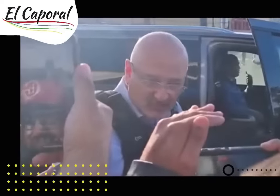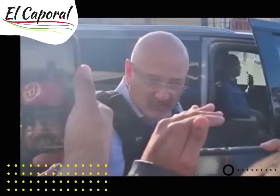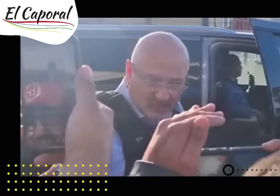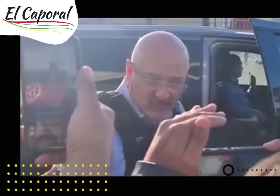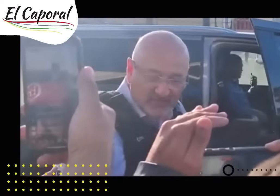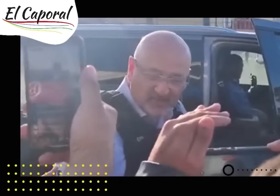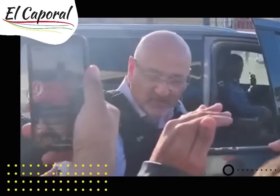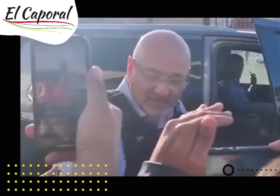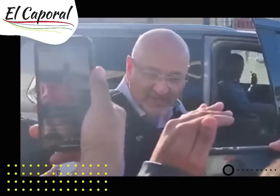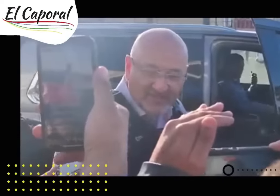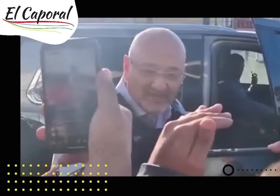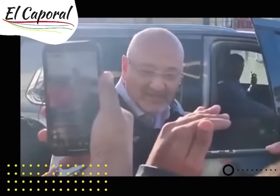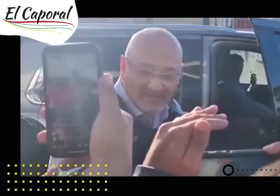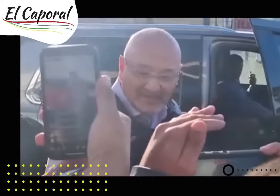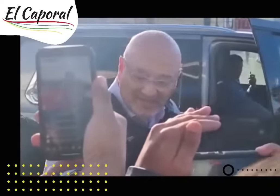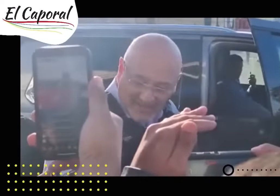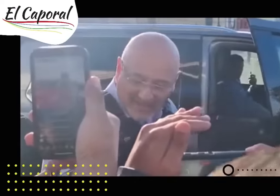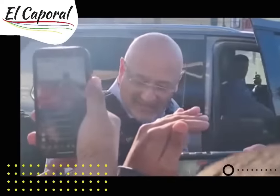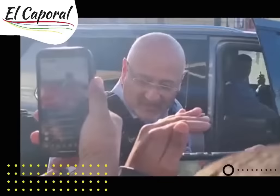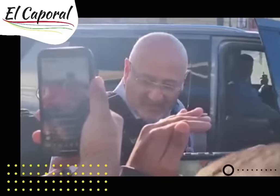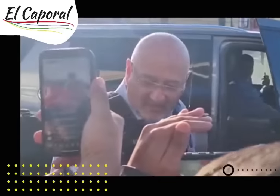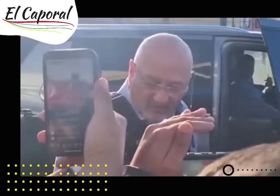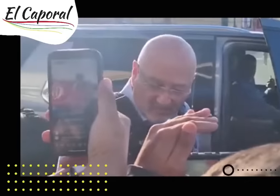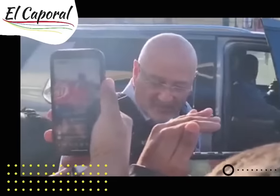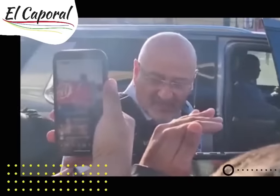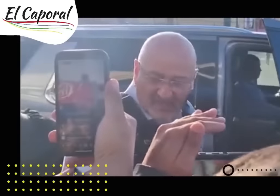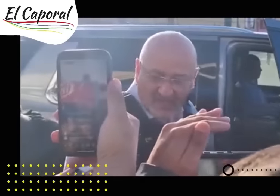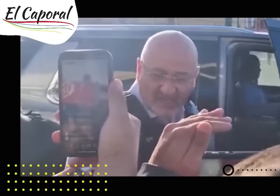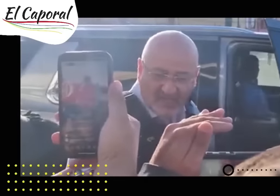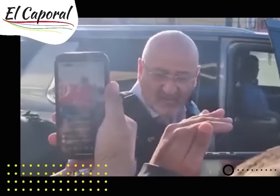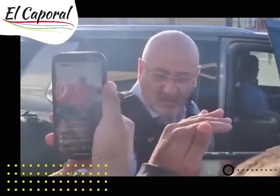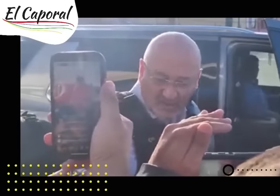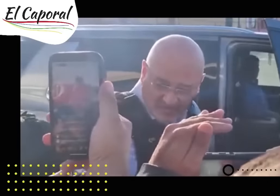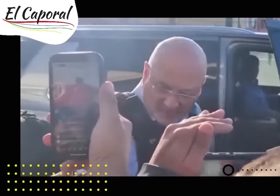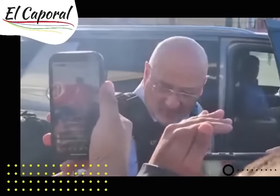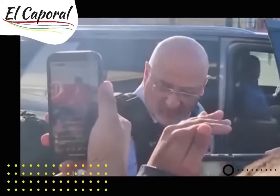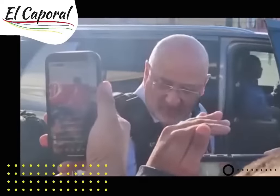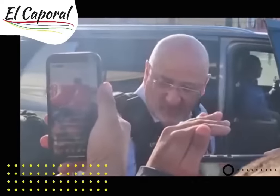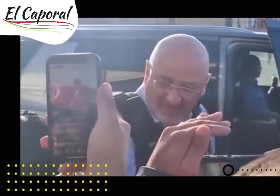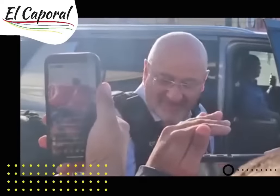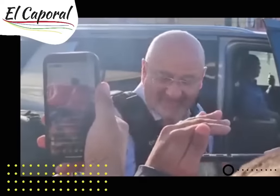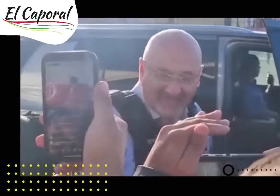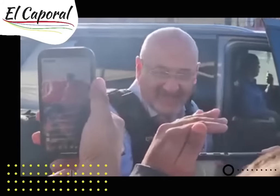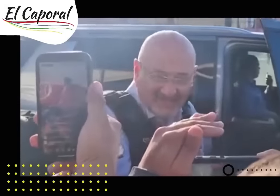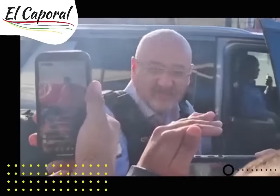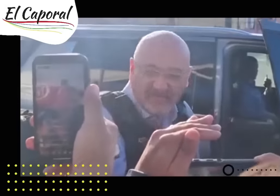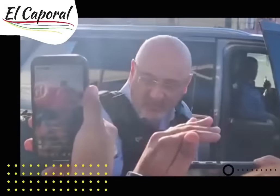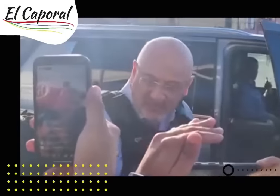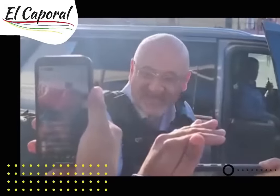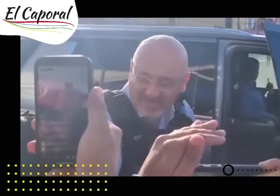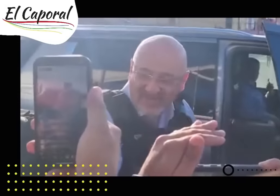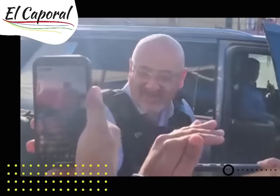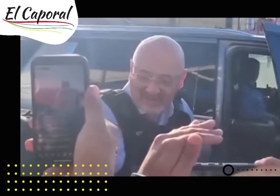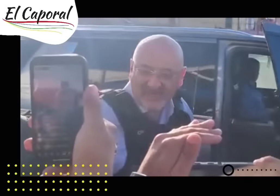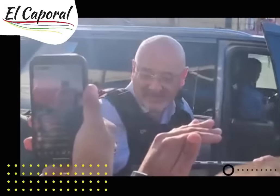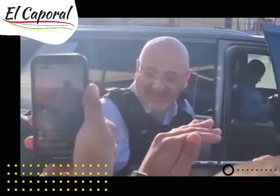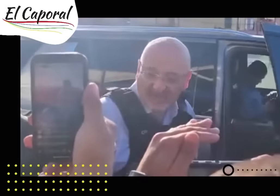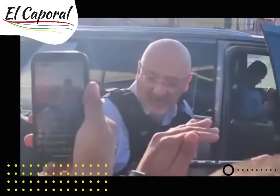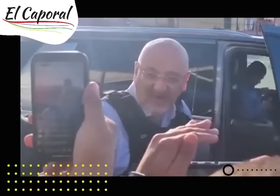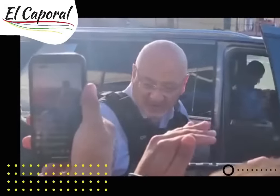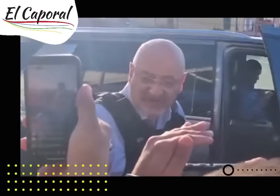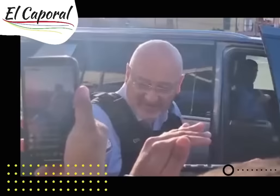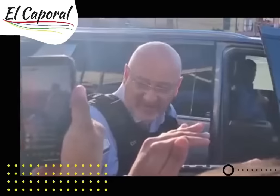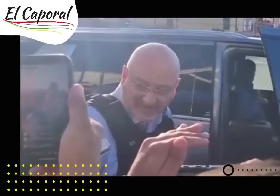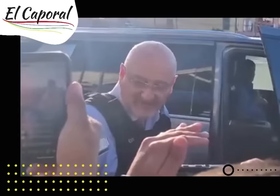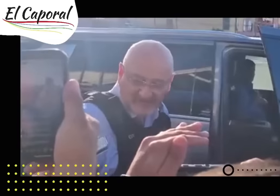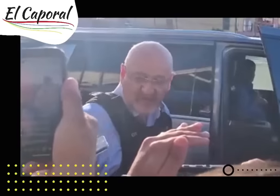Y ya tenemos a una persona detenida, agresores, dos armas de fuego aseguradas, y estamos en la búsqueda de más